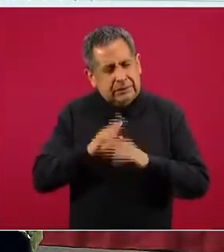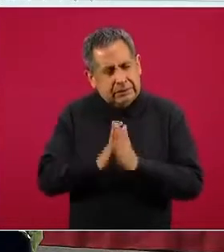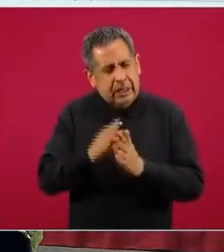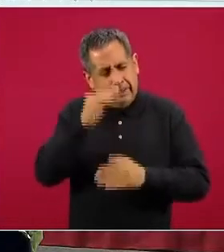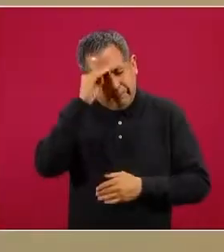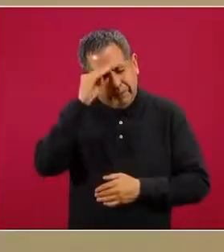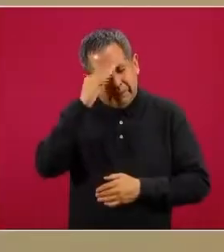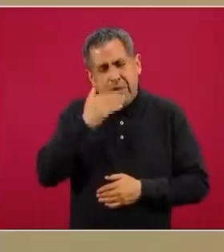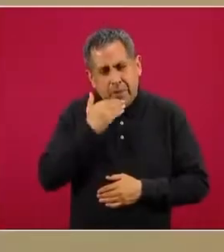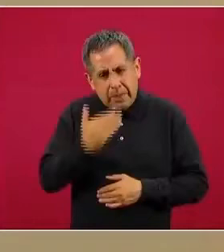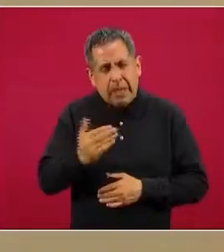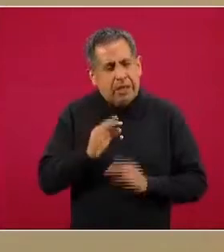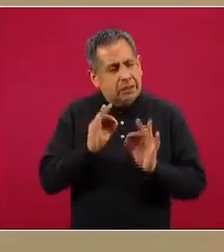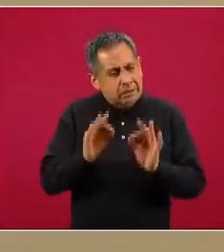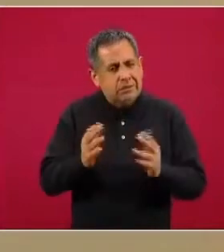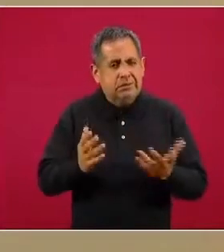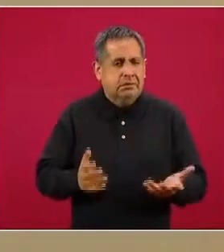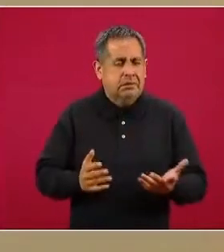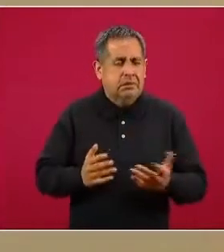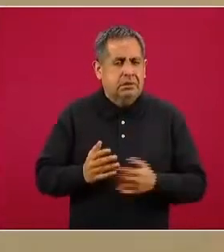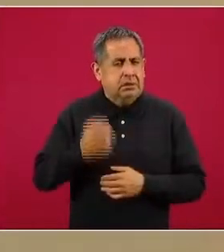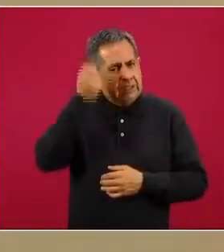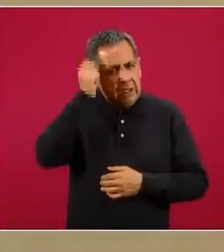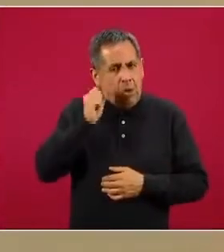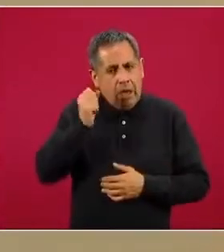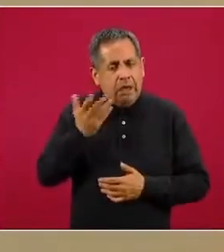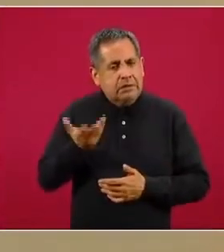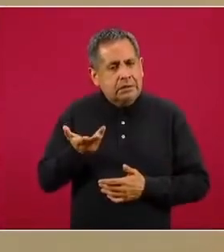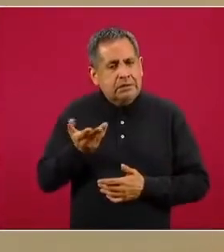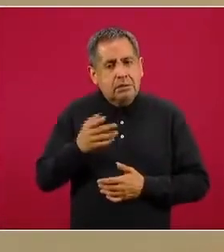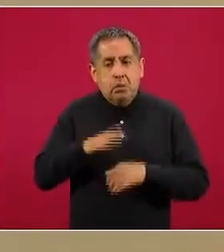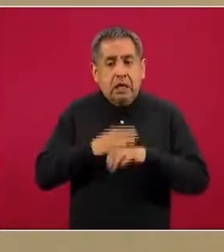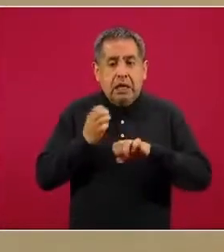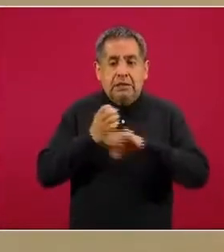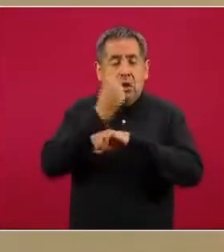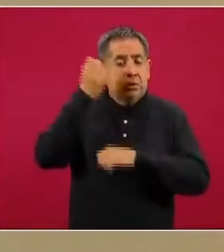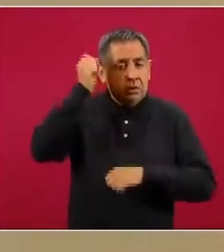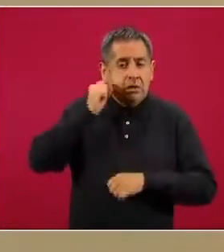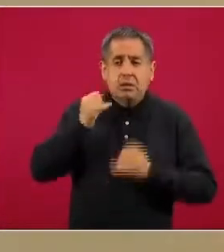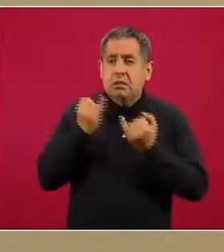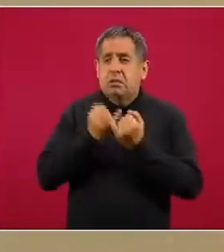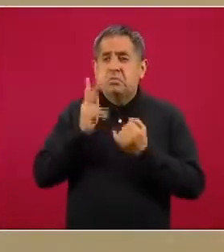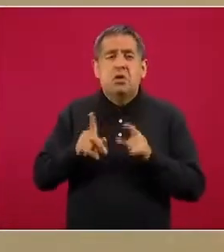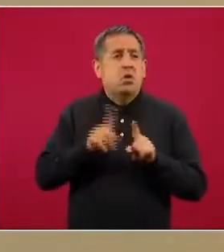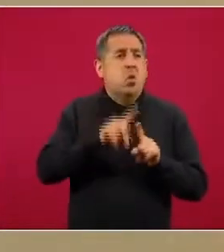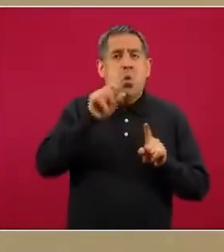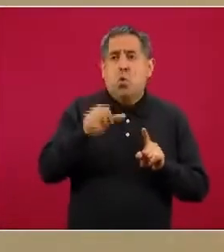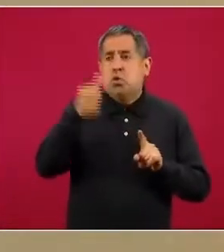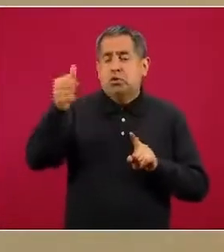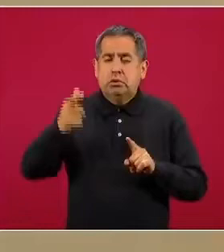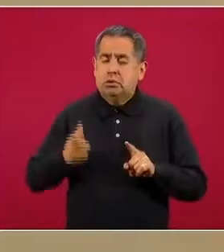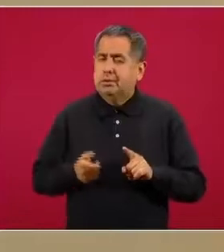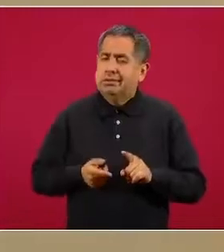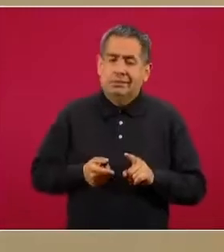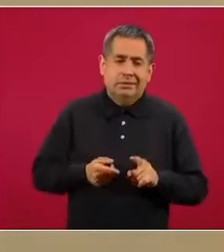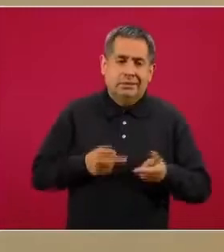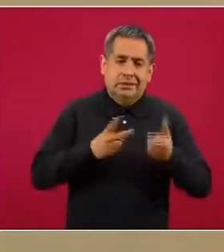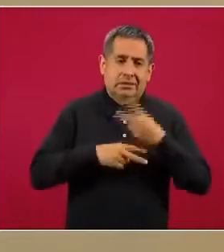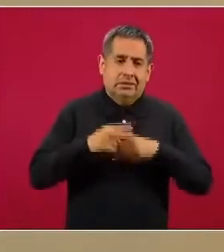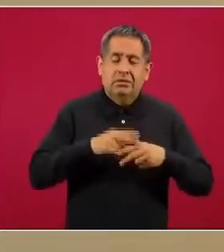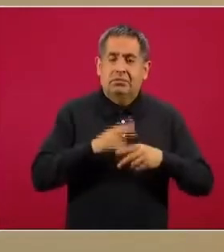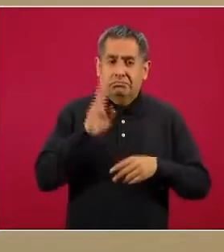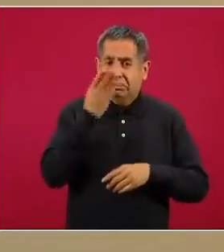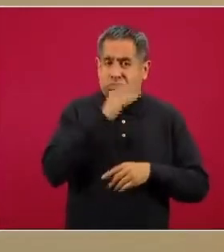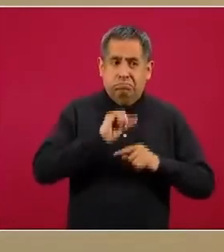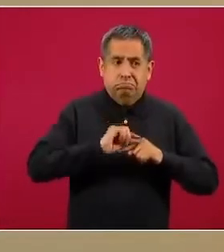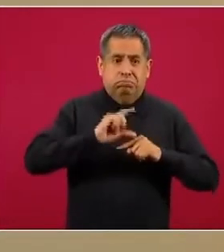piensen también, dado que lo que hemos visto es como el estado de Sinaloa, al igual que otros estados, han fluctuado